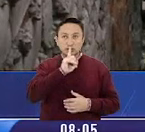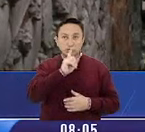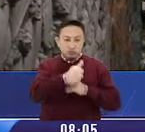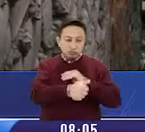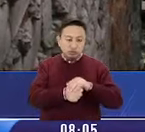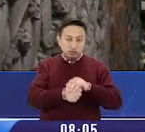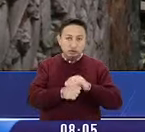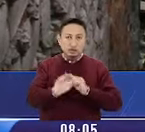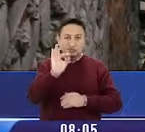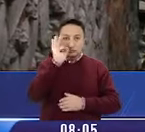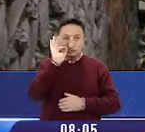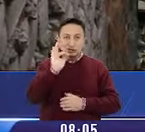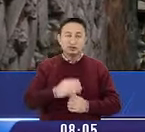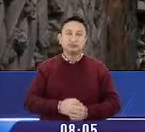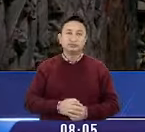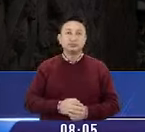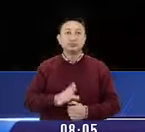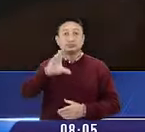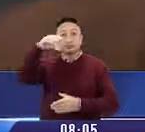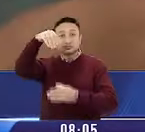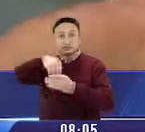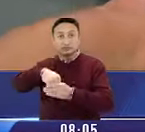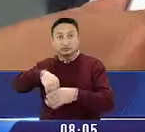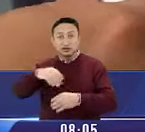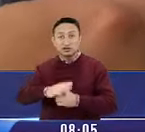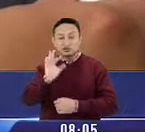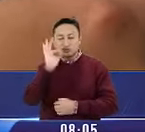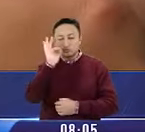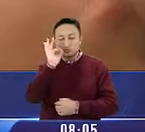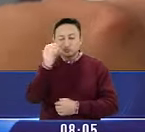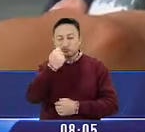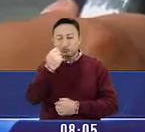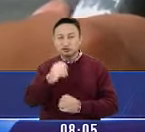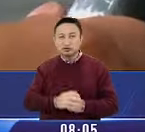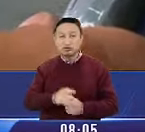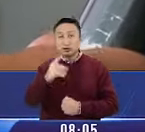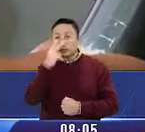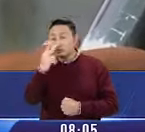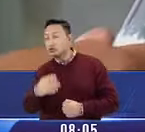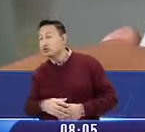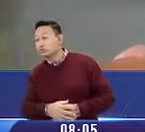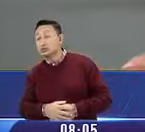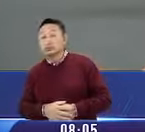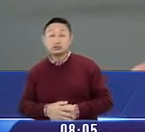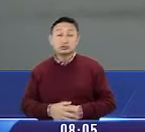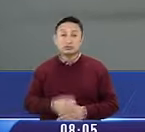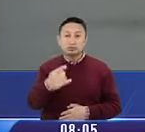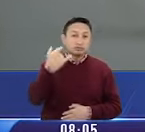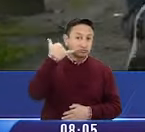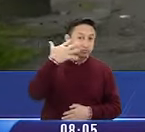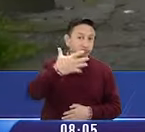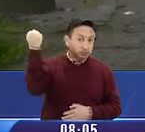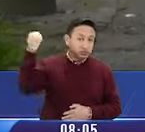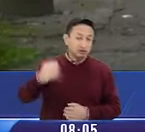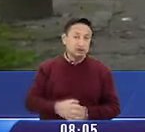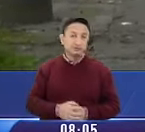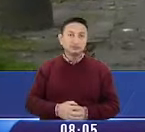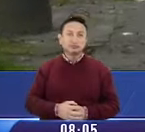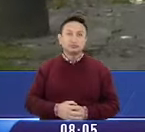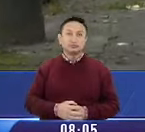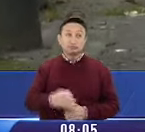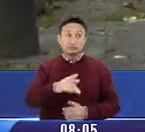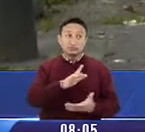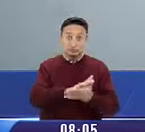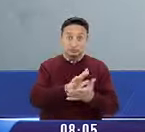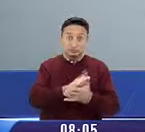y el consumo. Y siempre se meten ahí a drogarse, todo eso ahí. Y espían a la gente que pasa para arranchar también a las personas. Nadie se siente